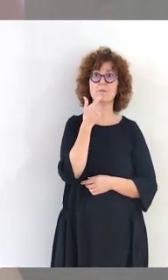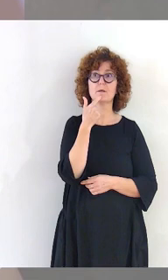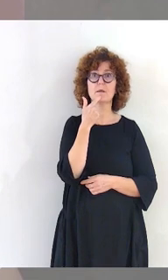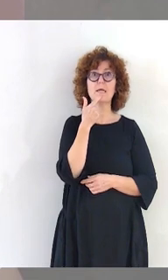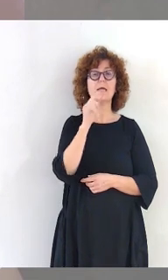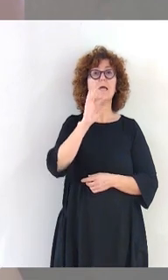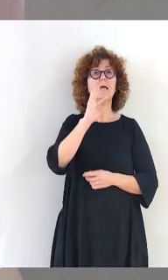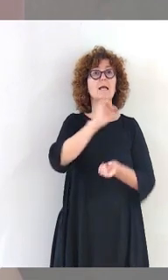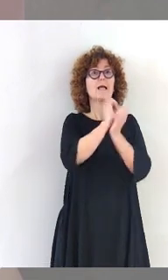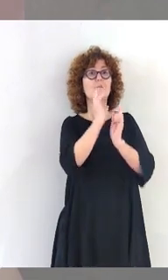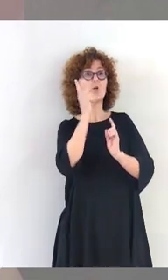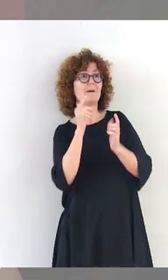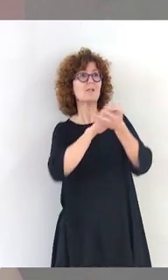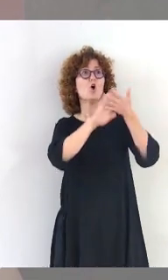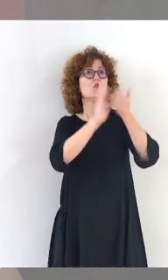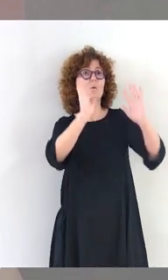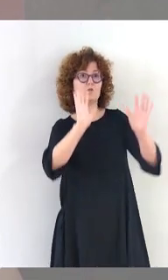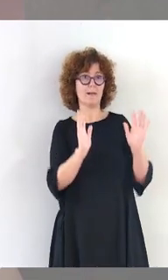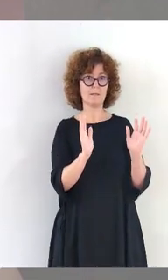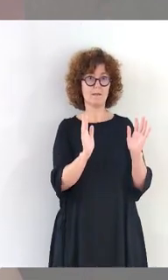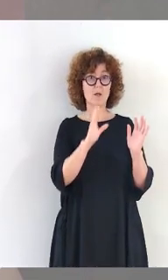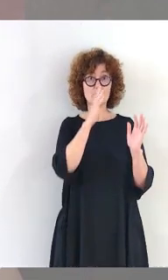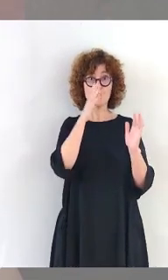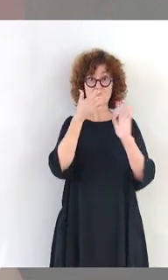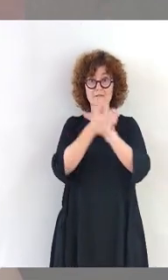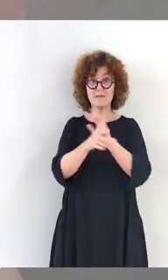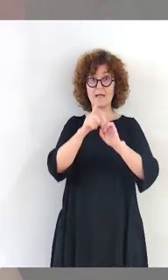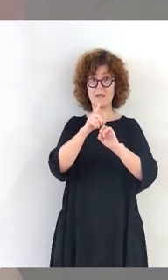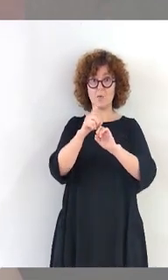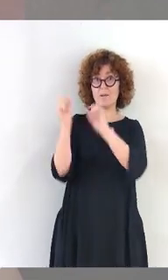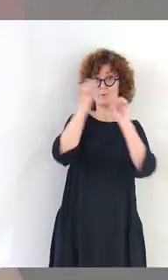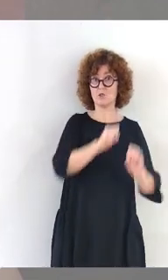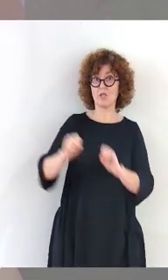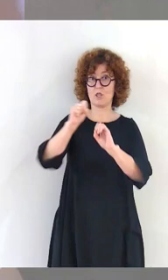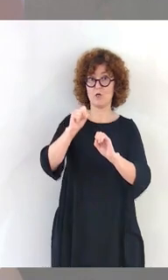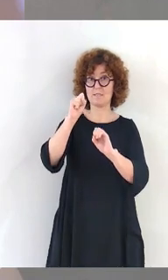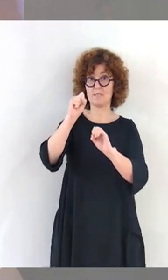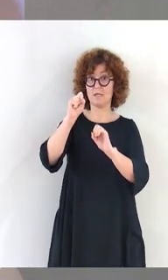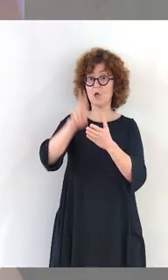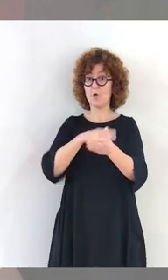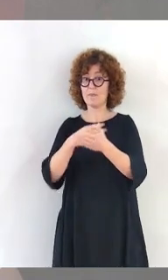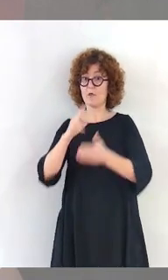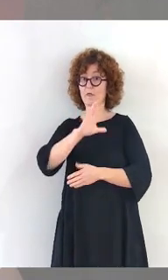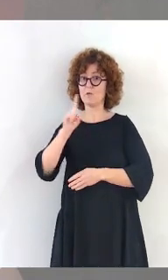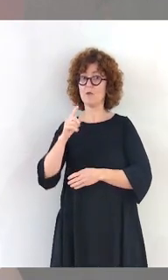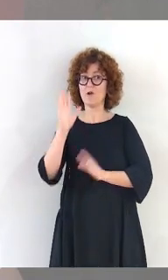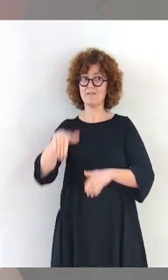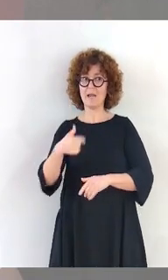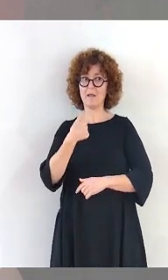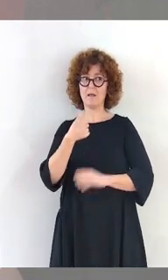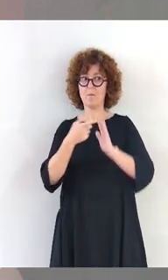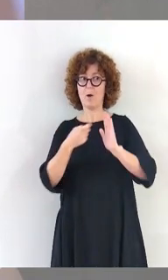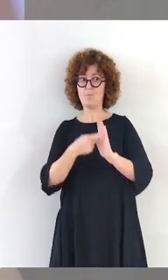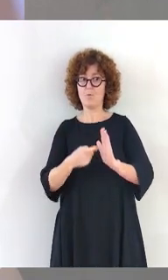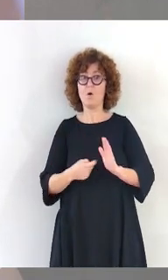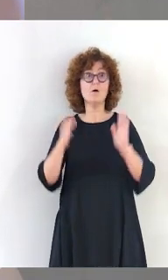climáticos porque vamos a perder protecciones para los refugiados del 51 es que según esa mentalidad es es una mentalidad en la que